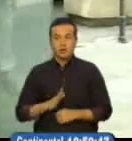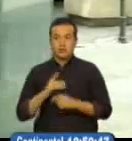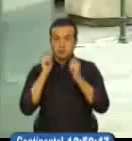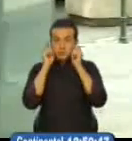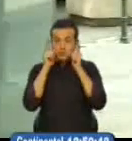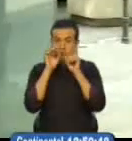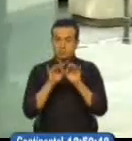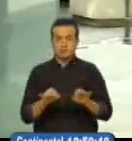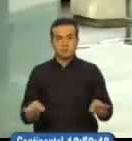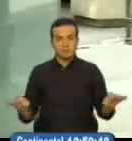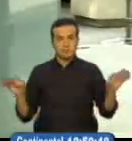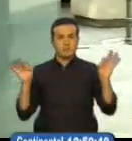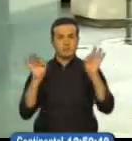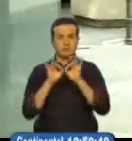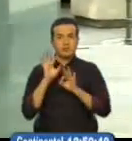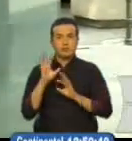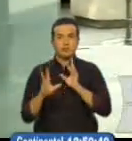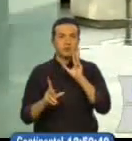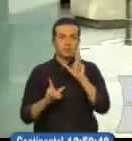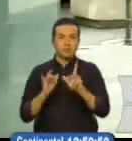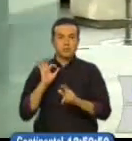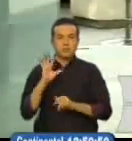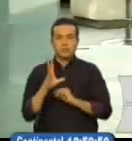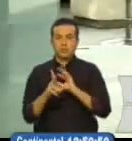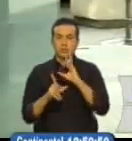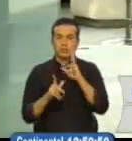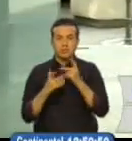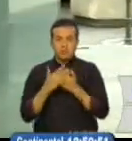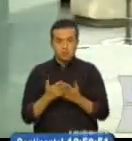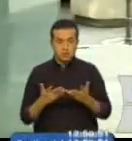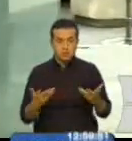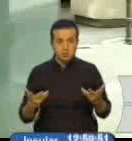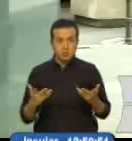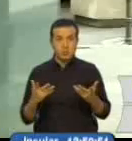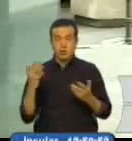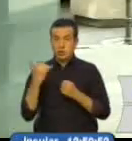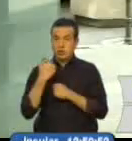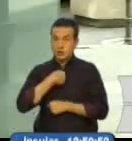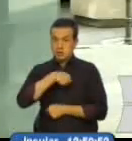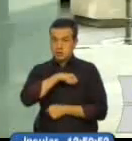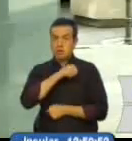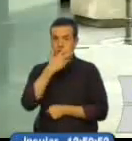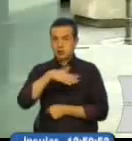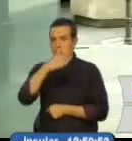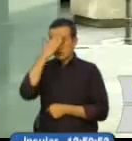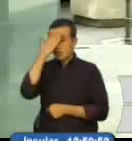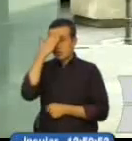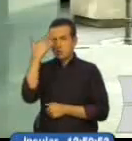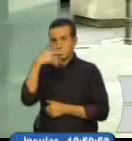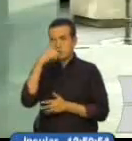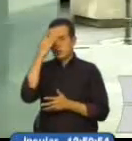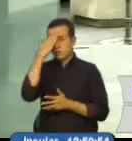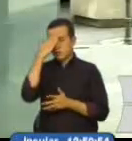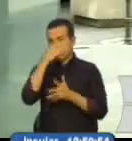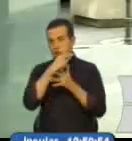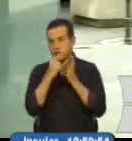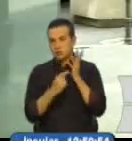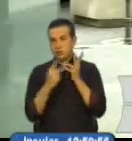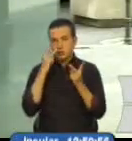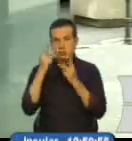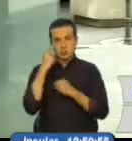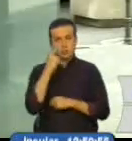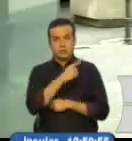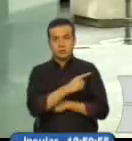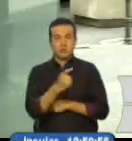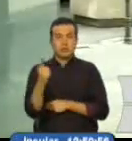que la corrupción allí donde se dé, aquí en España sabemos por desgracia también mucho de ello, precisamente habría